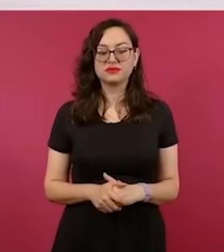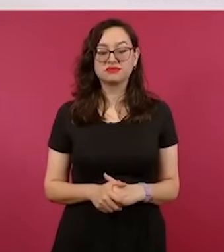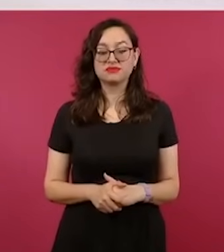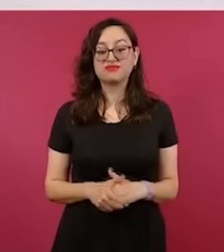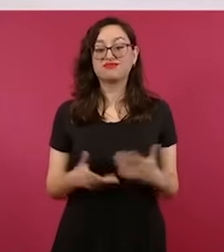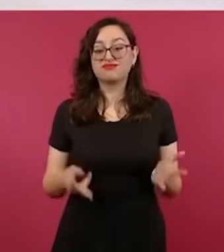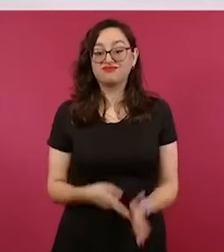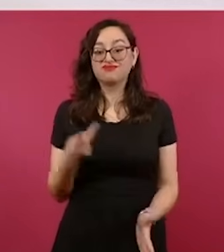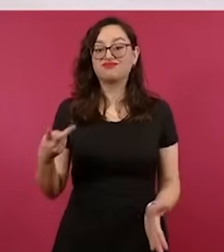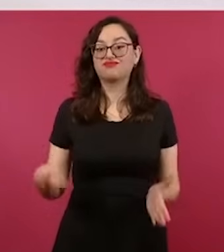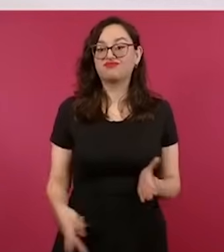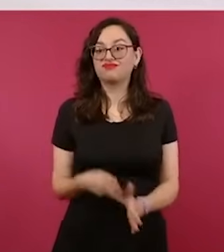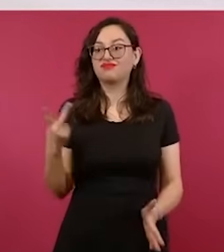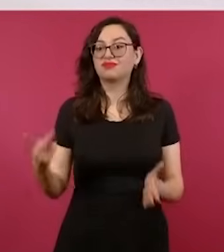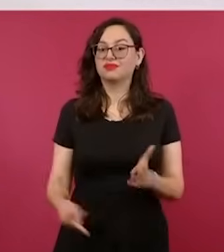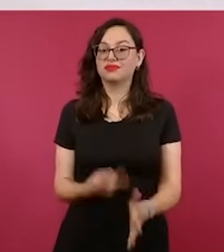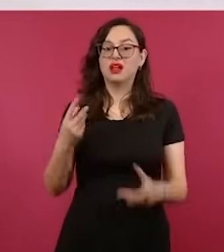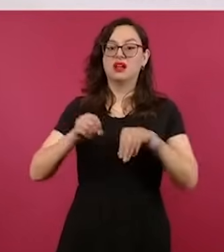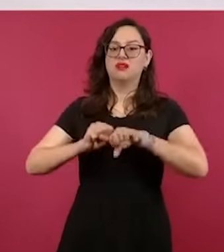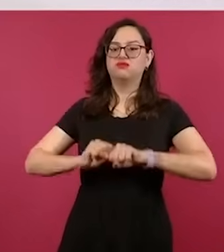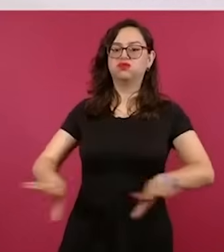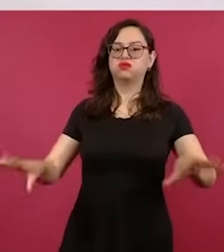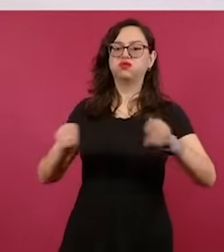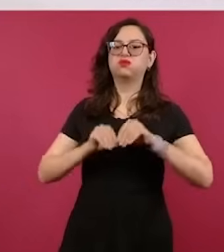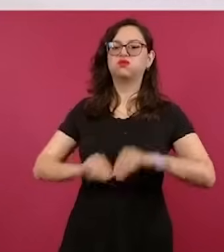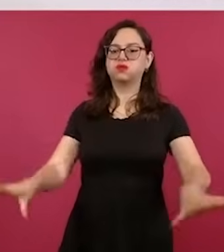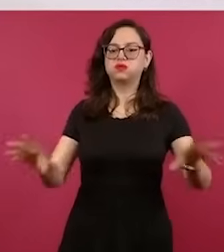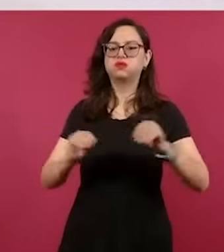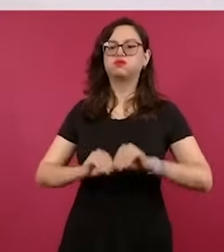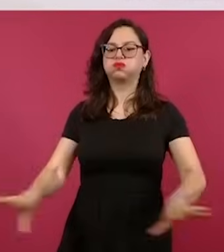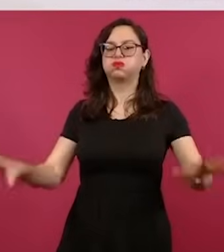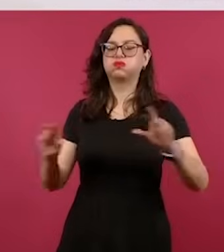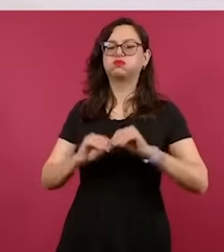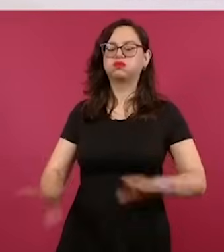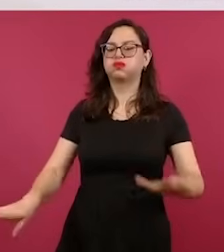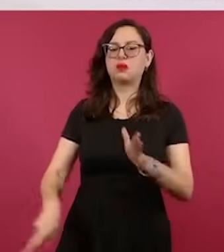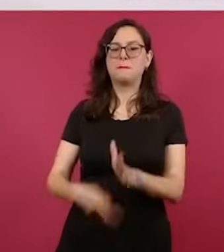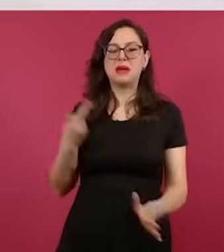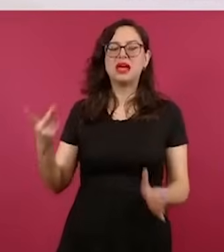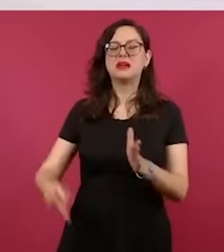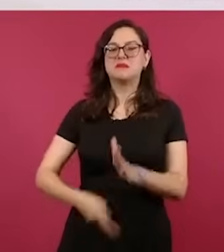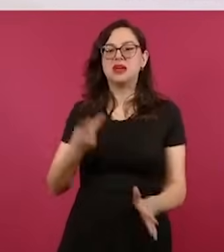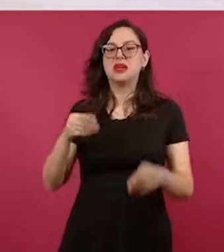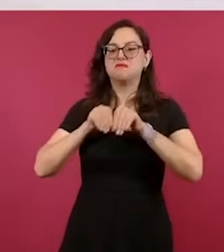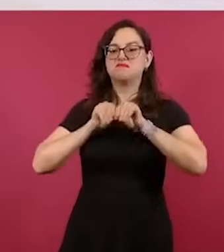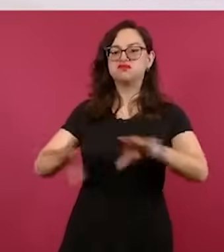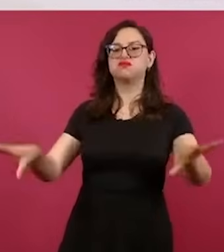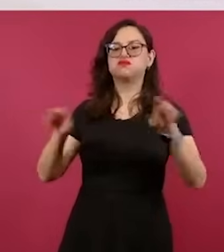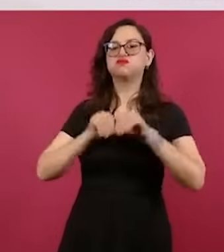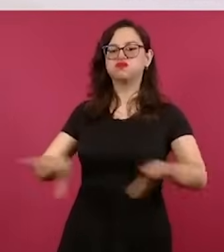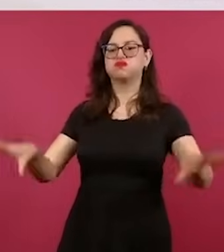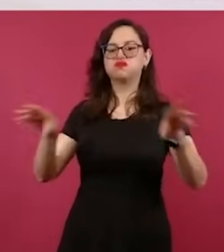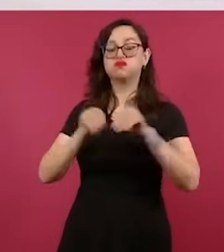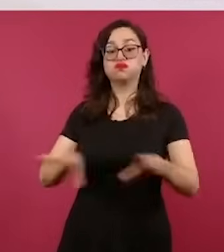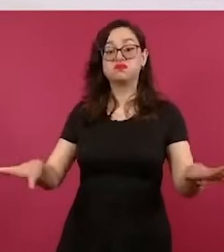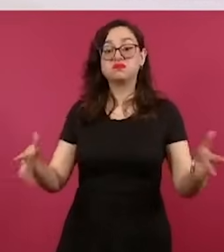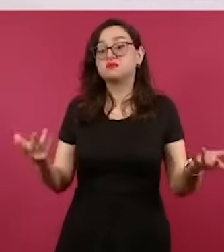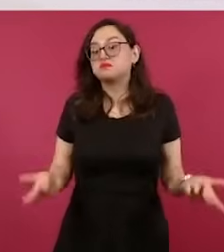sino porque se repetía y se repetía y se repetía, y no habían en ese entonces redes sociales.